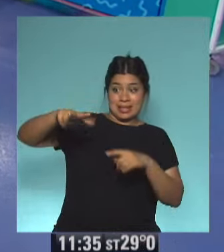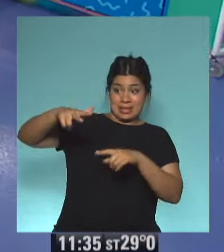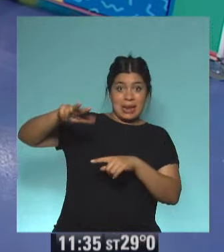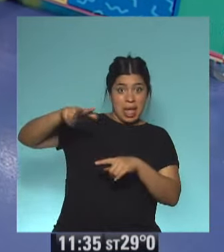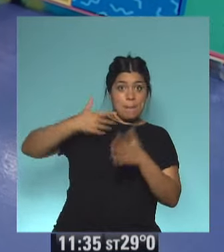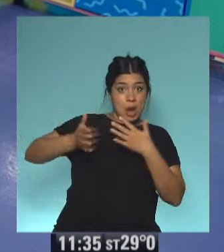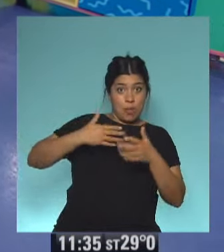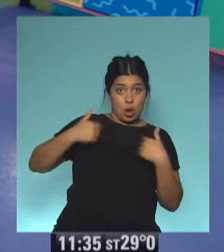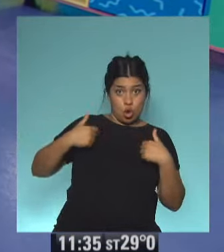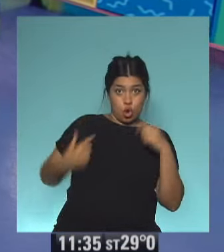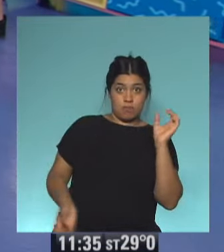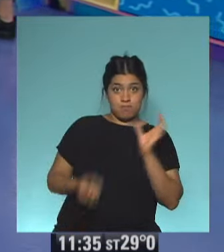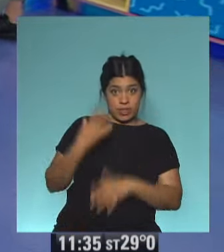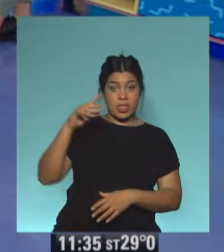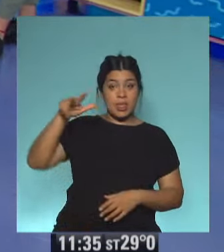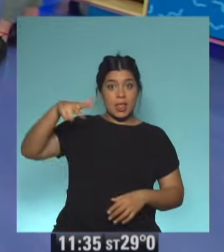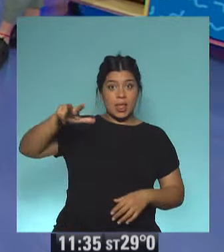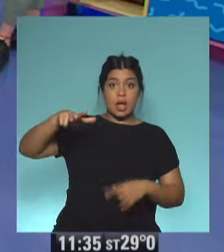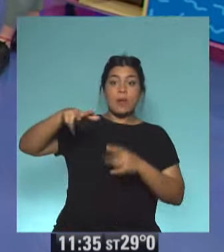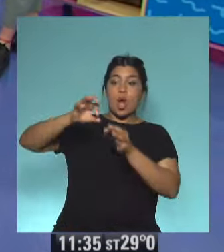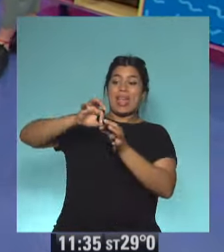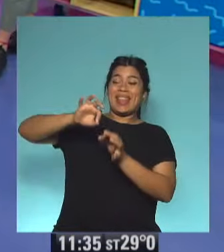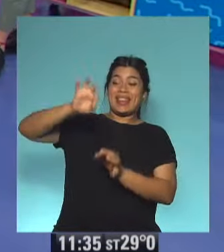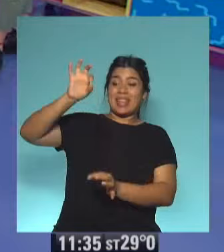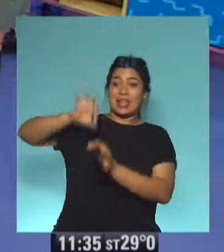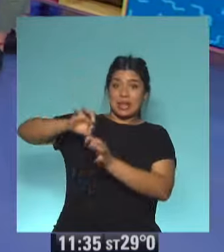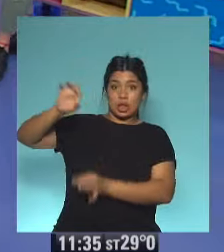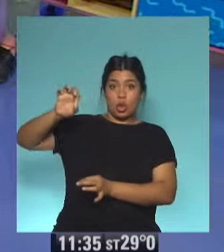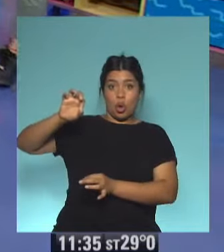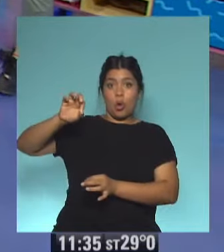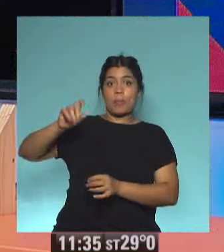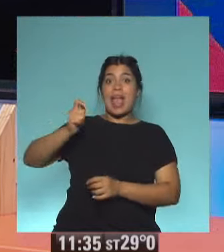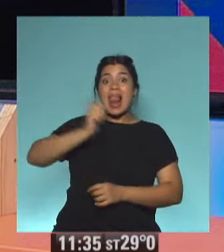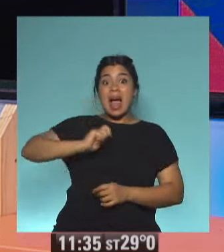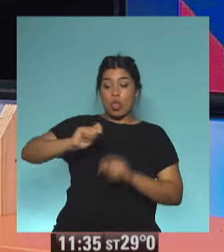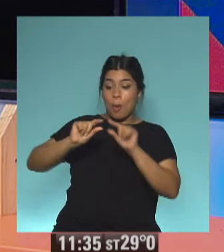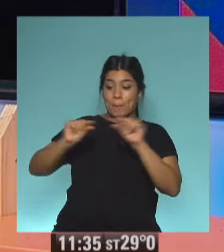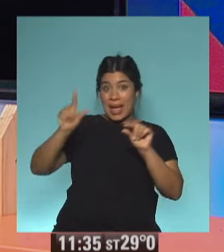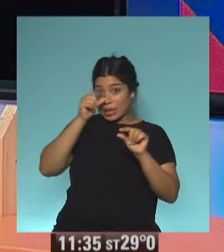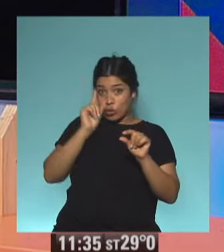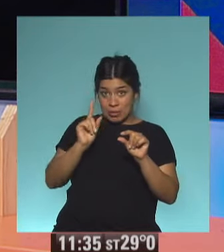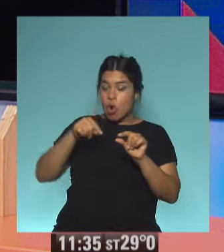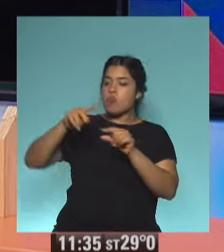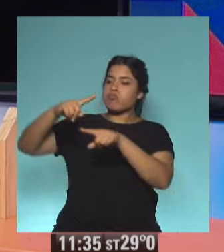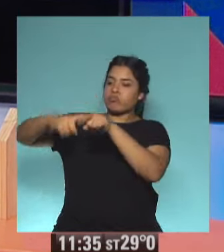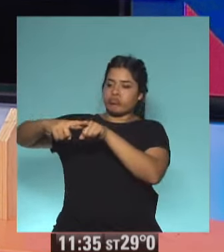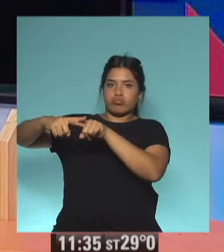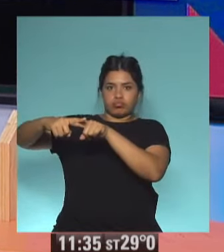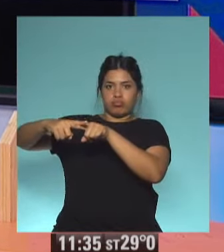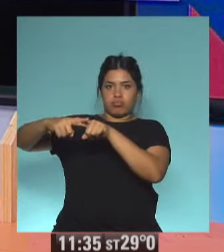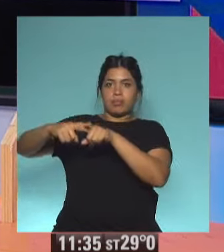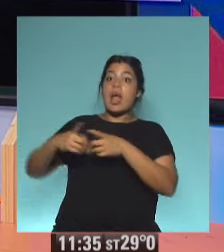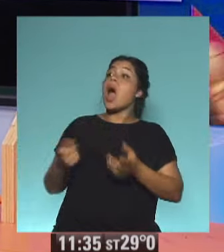artesanal, que era con un hilito, también, con dos palitos de helado. Ahí está. Y que claro, vos, Mauri,